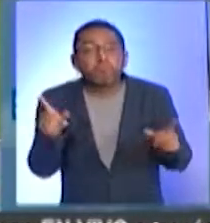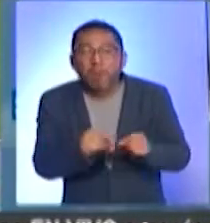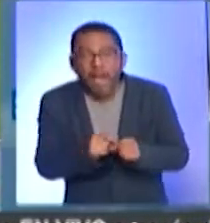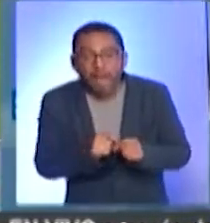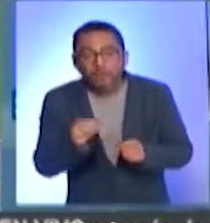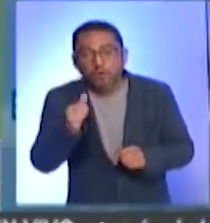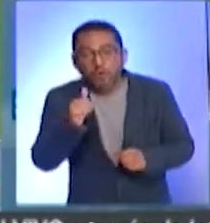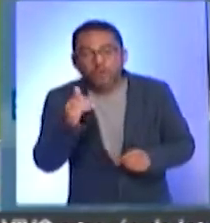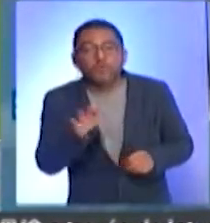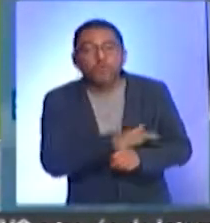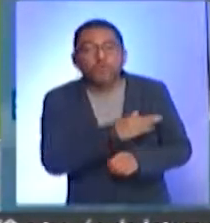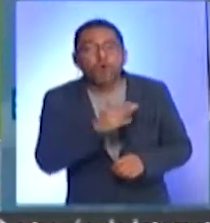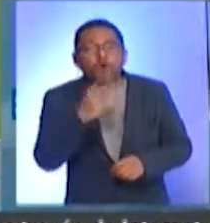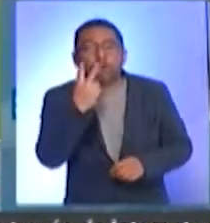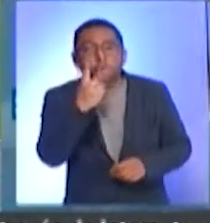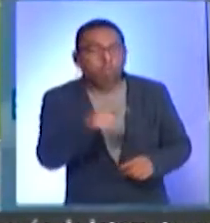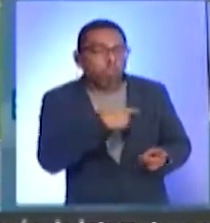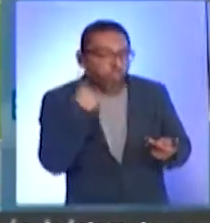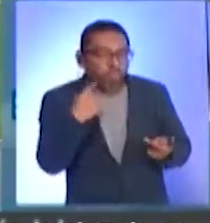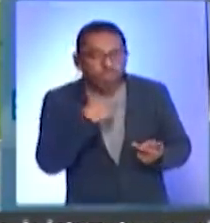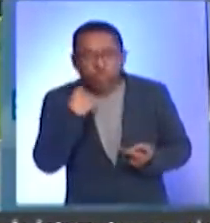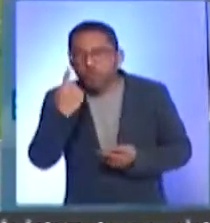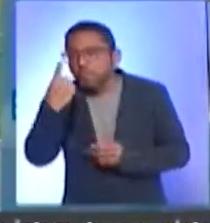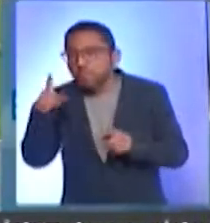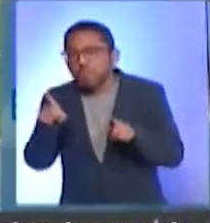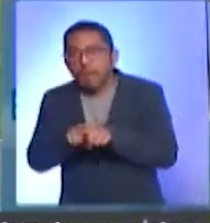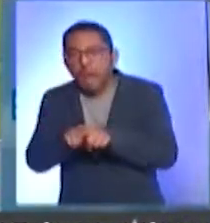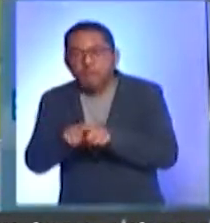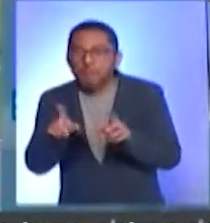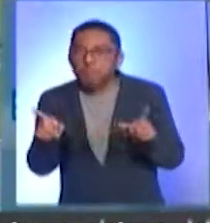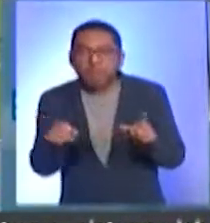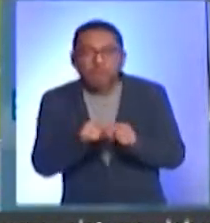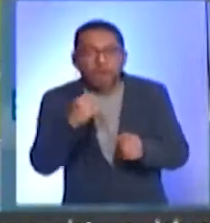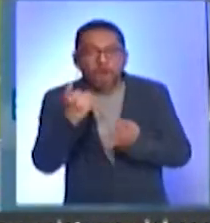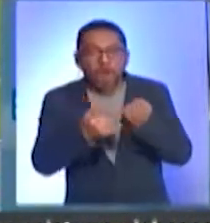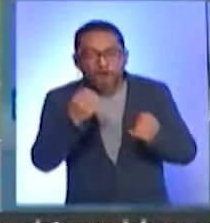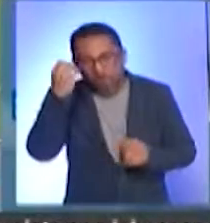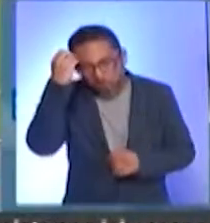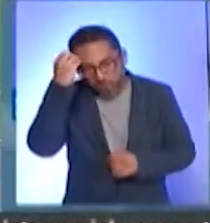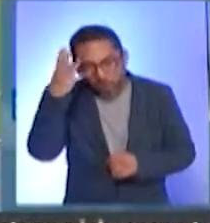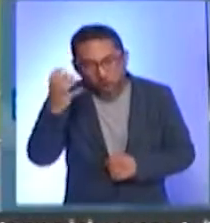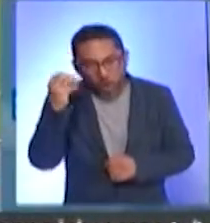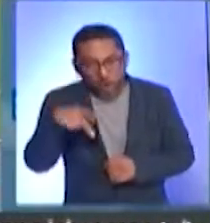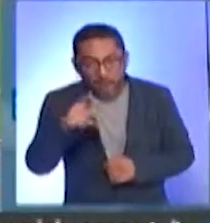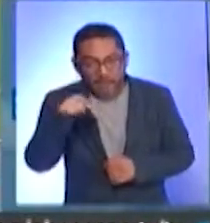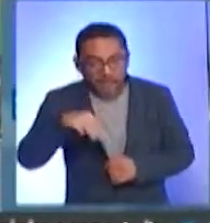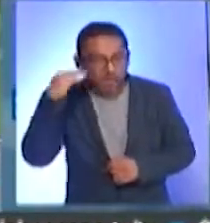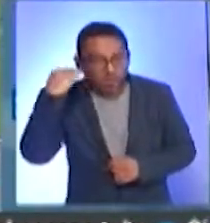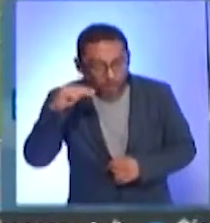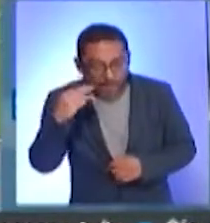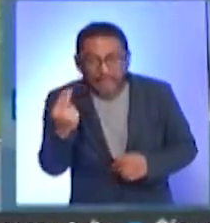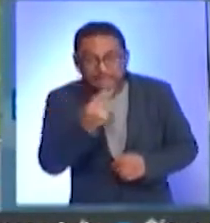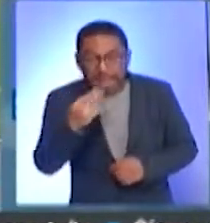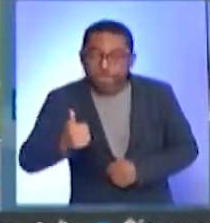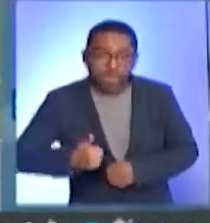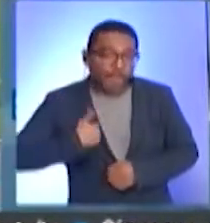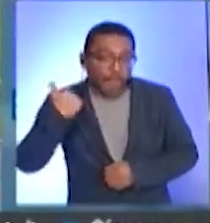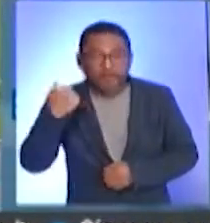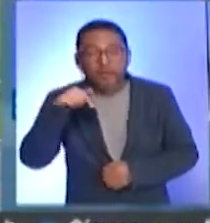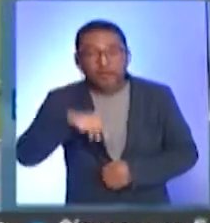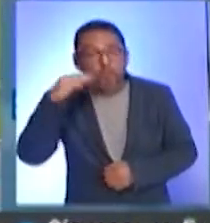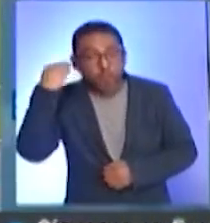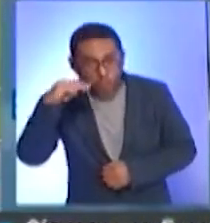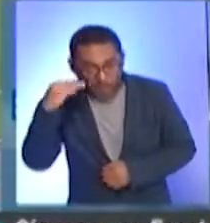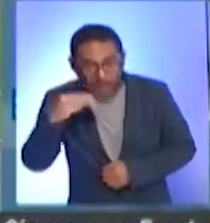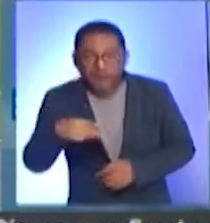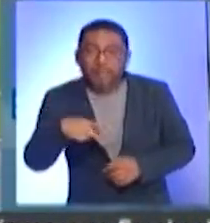producto de dos derrotas y son un empate en un flojo inicio que debe ser aprovechado por los rojiamarillos morelia por su parte